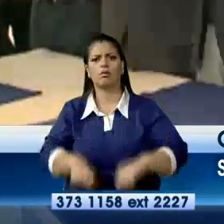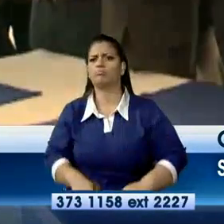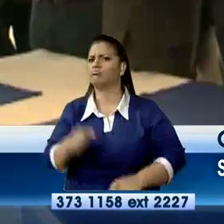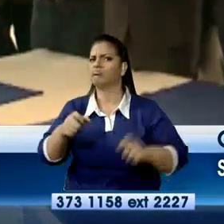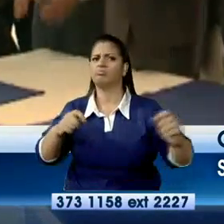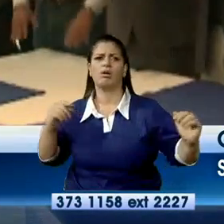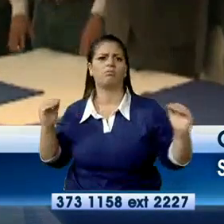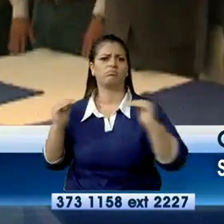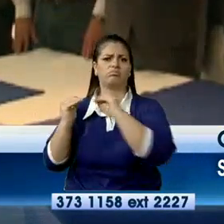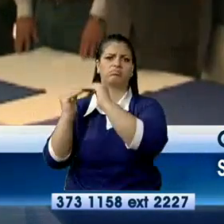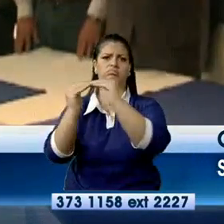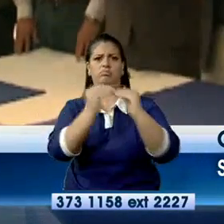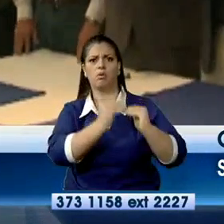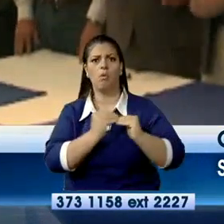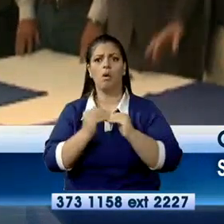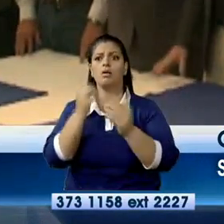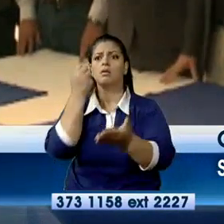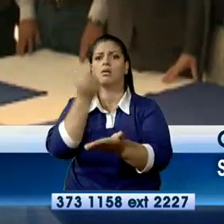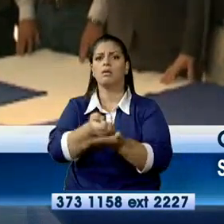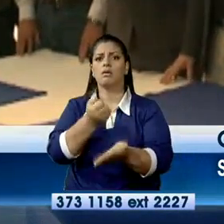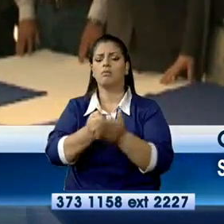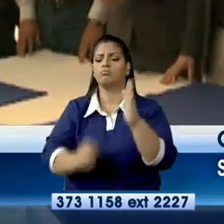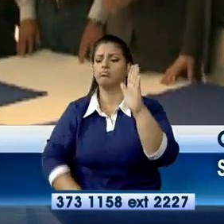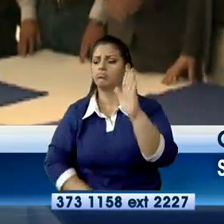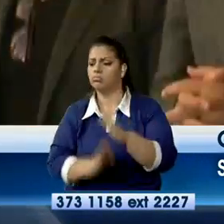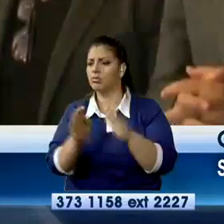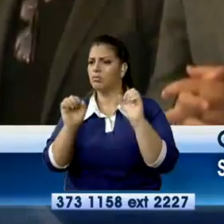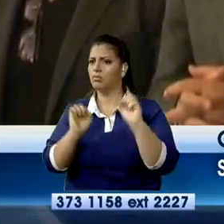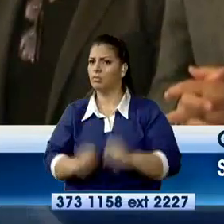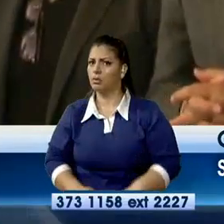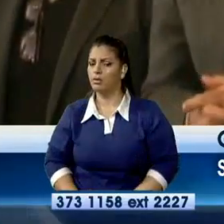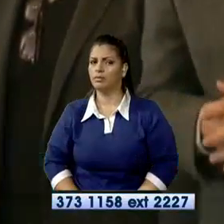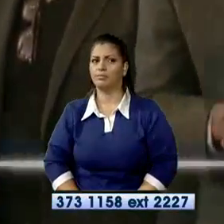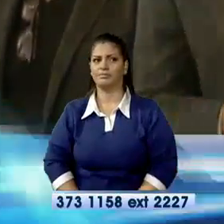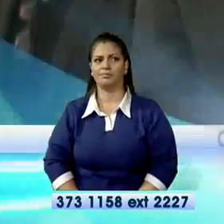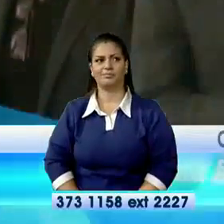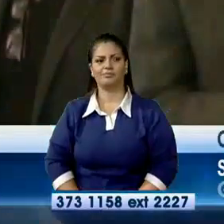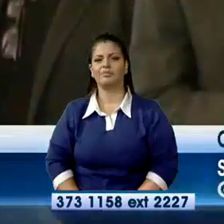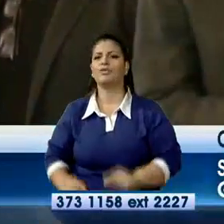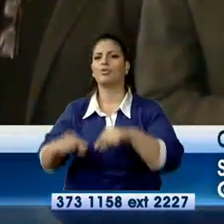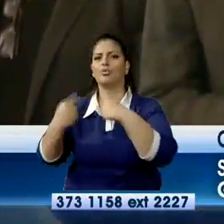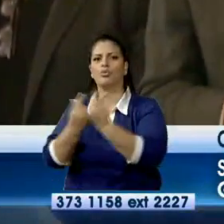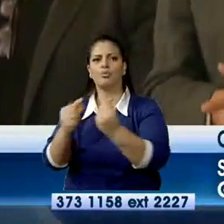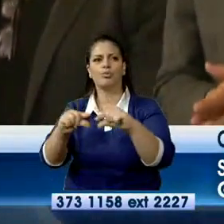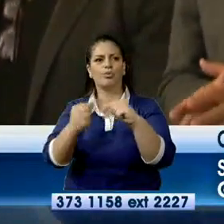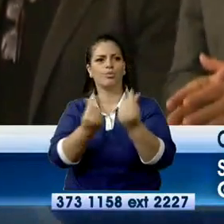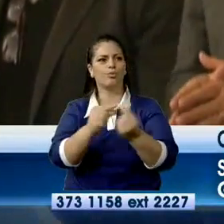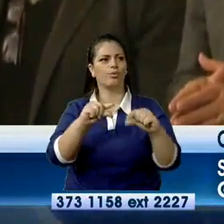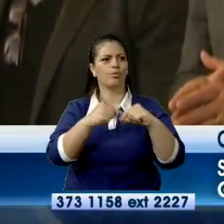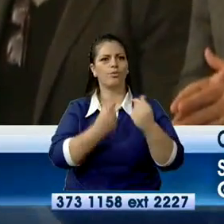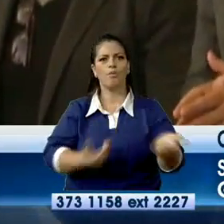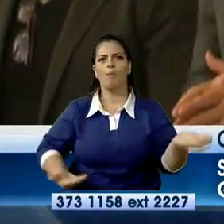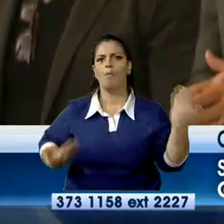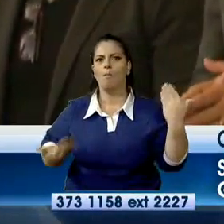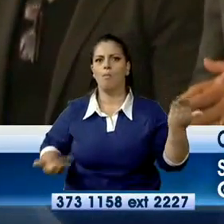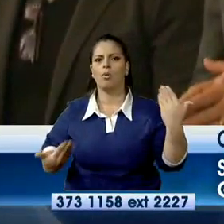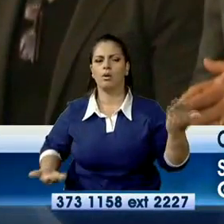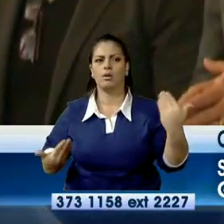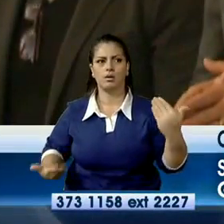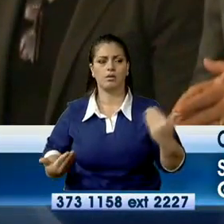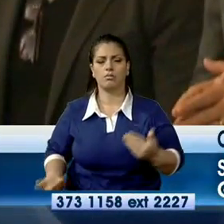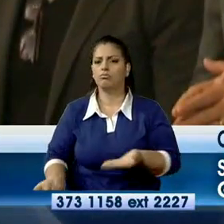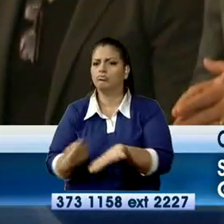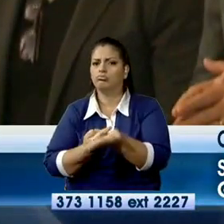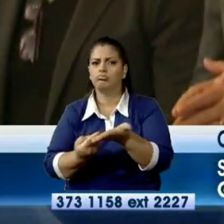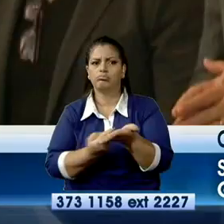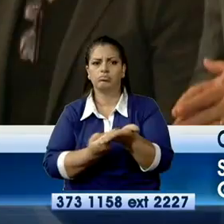la economía. El colectivo Movimientos Políticos Provinciales se reunió con Paco Moncayo, coordinador del Acuerdo Nacional por el Cambio,